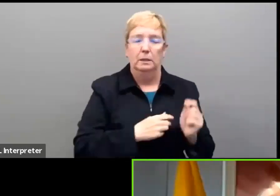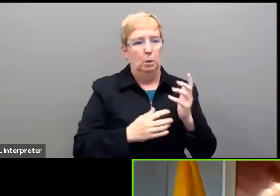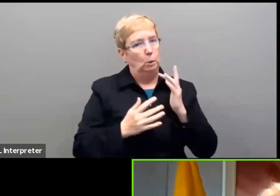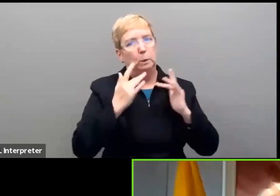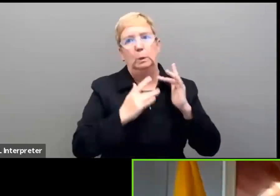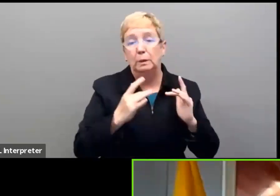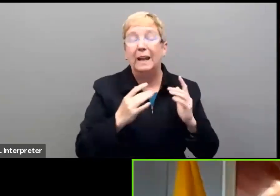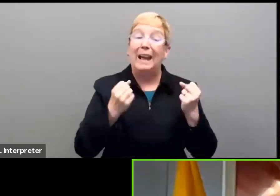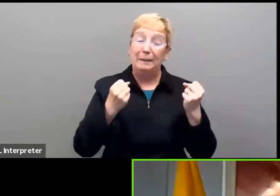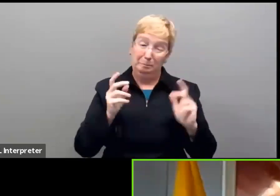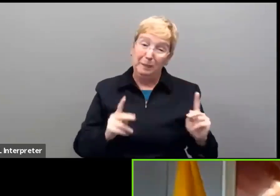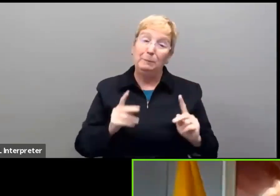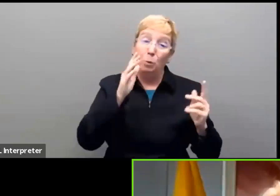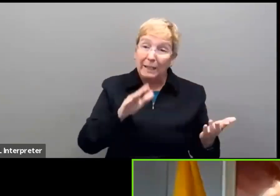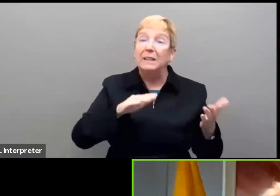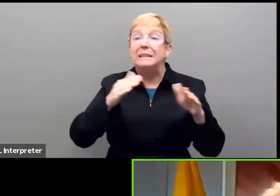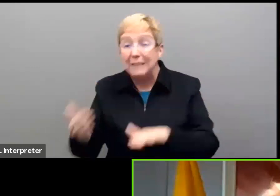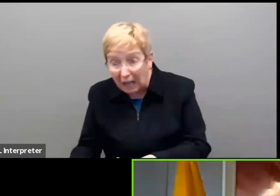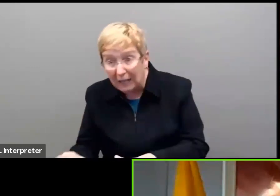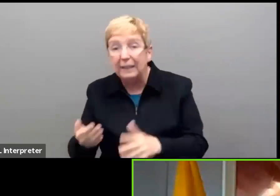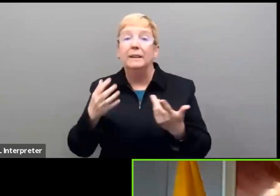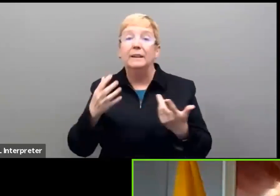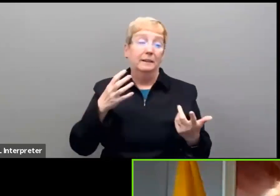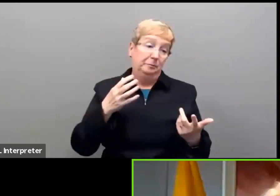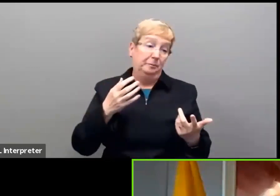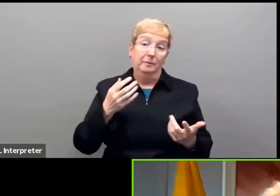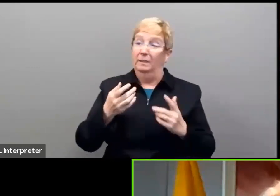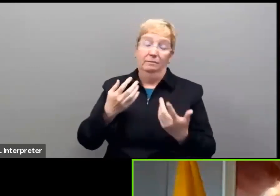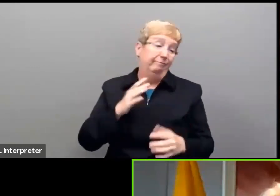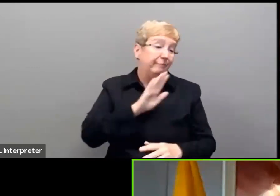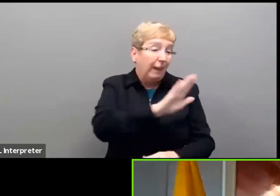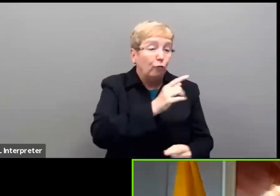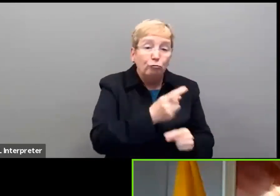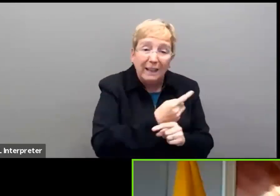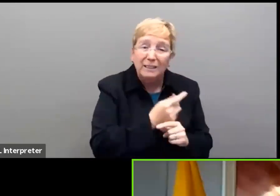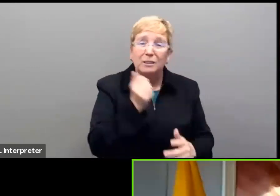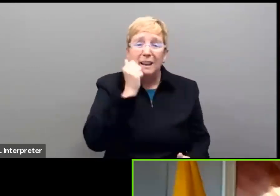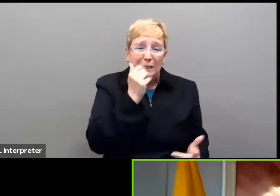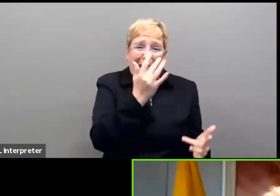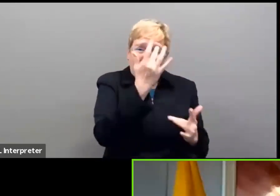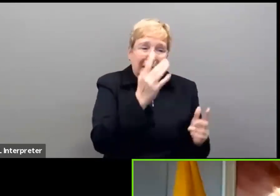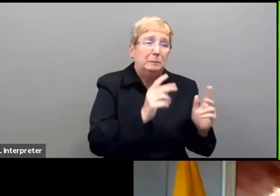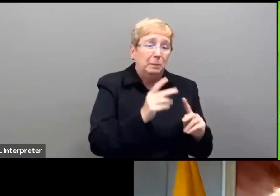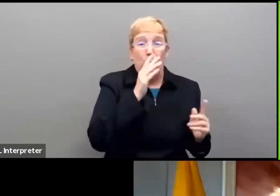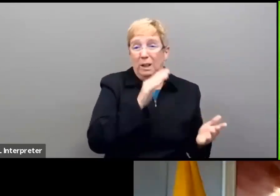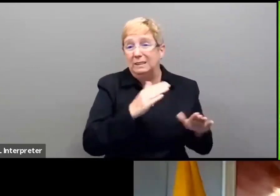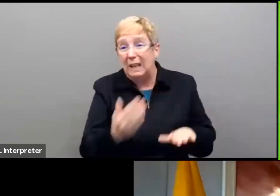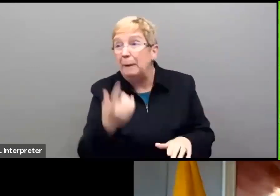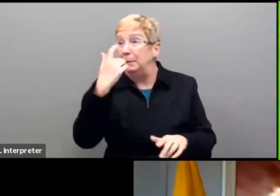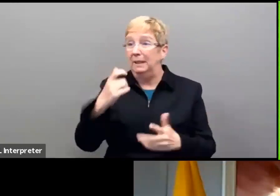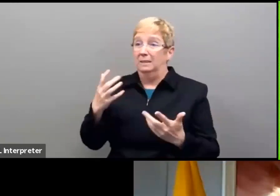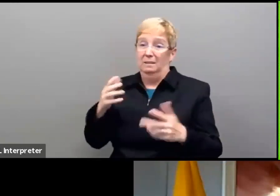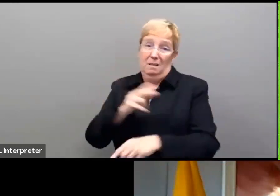sin que exista de por medio un decreto judicial, que puedan vacunarse, y vamos a continuar con